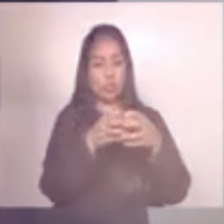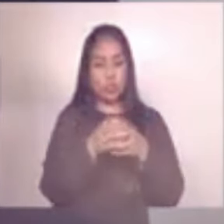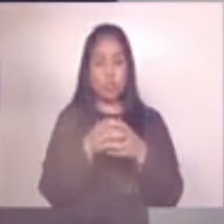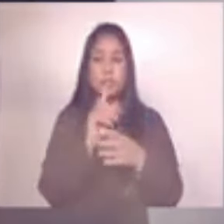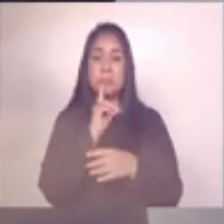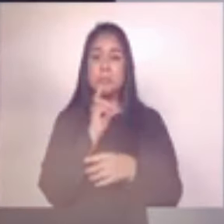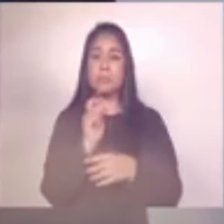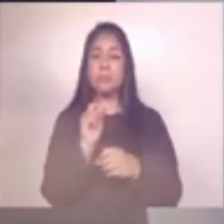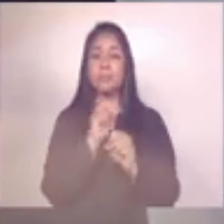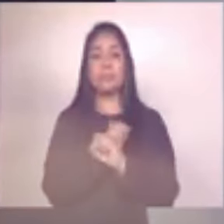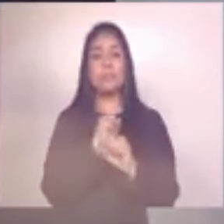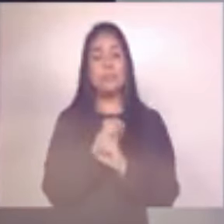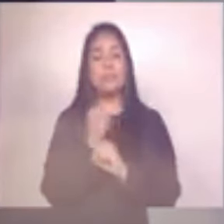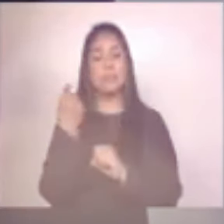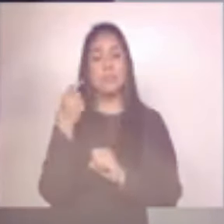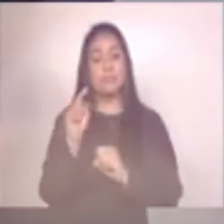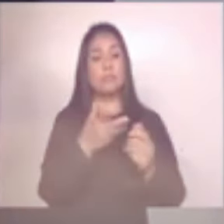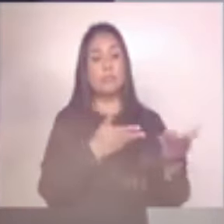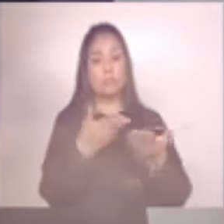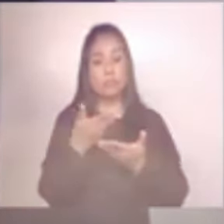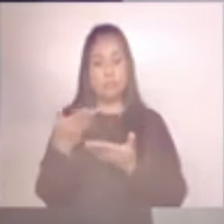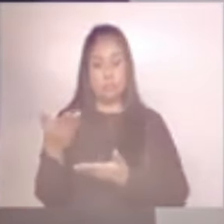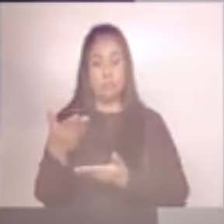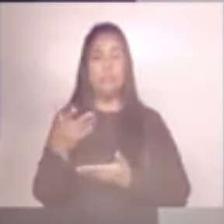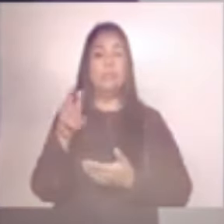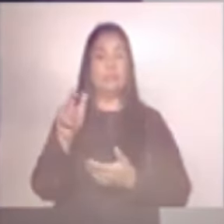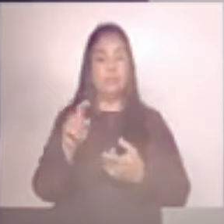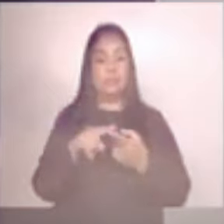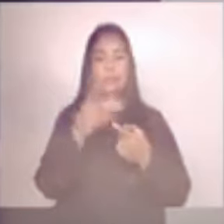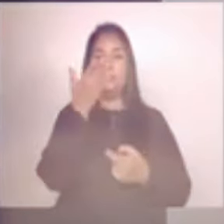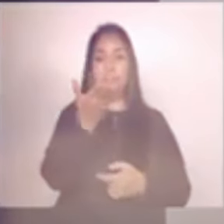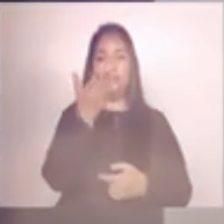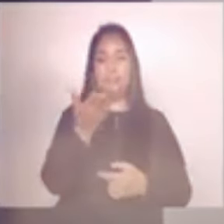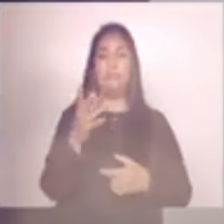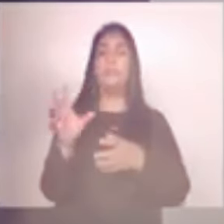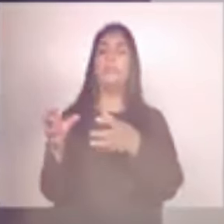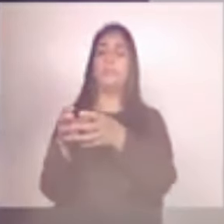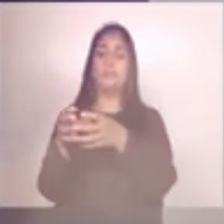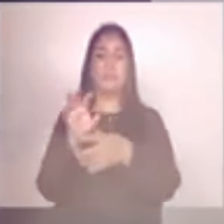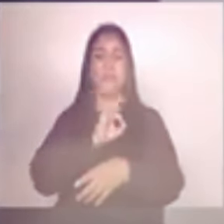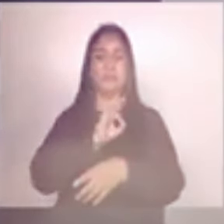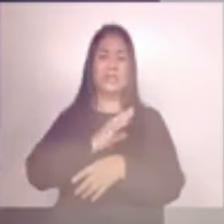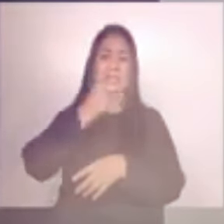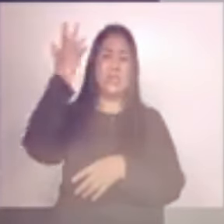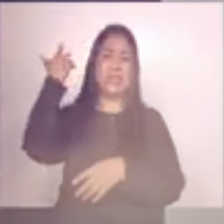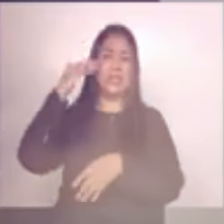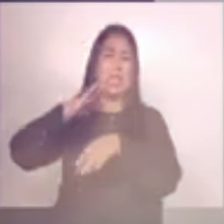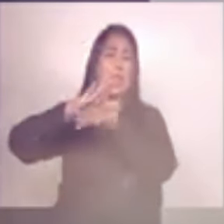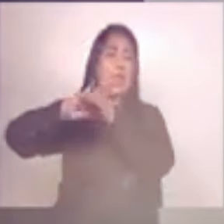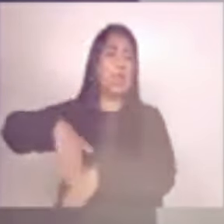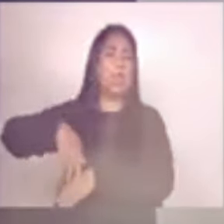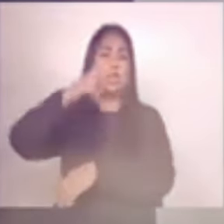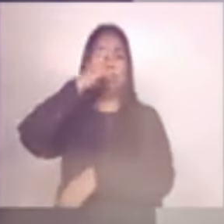mejores estrategias para atender demandas de una parte de la sociedad que había dejado de ser